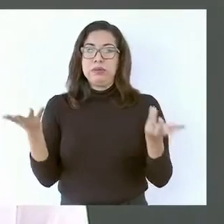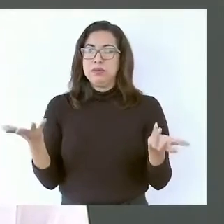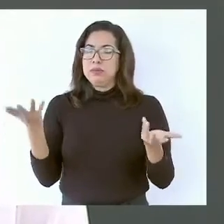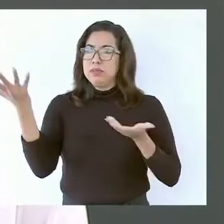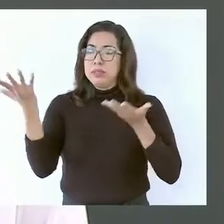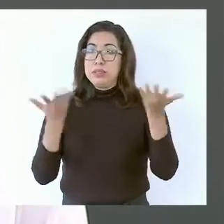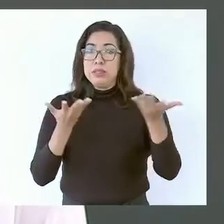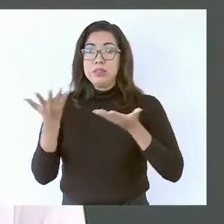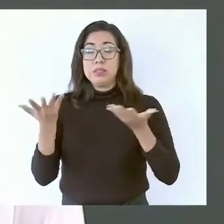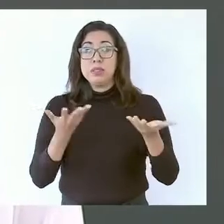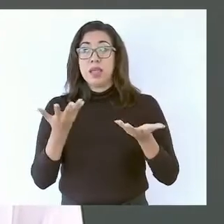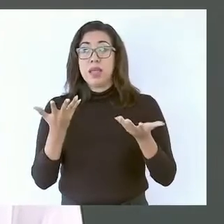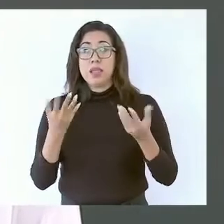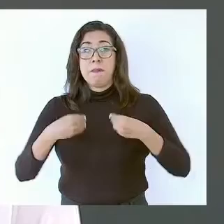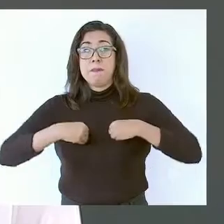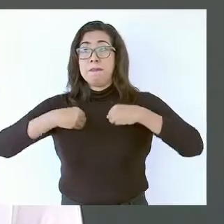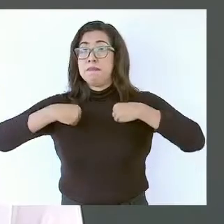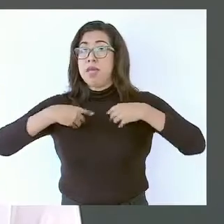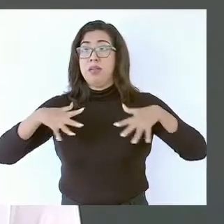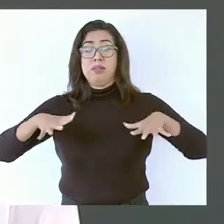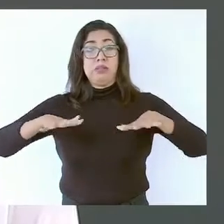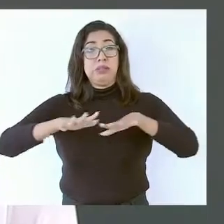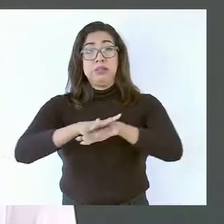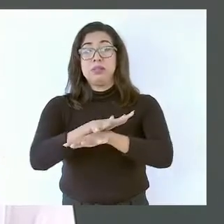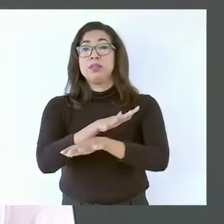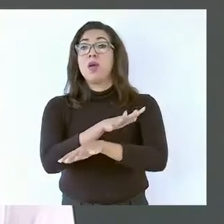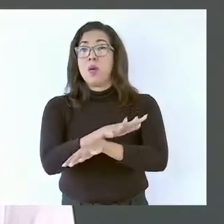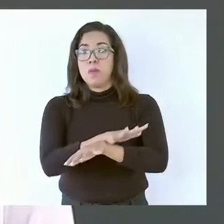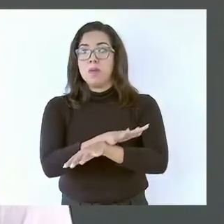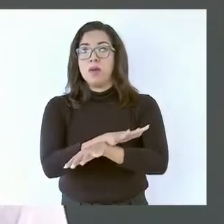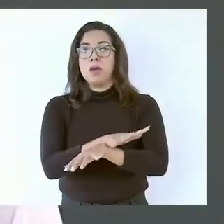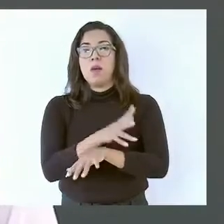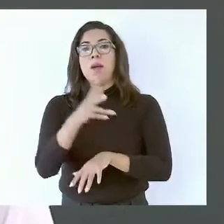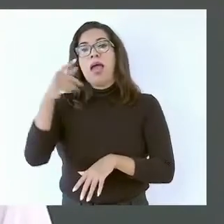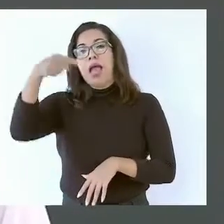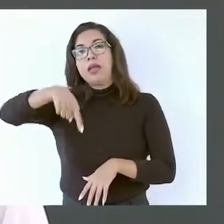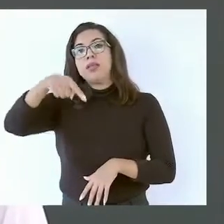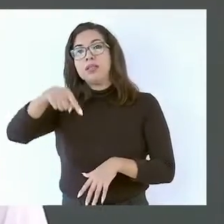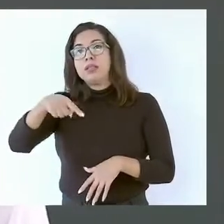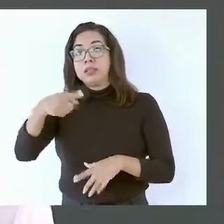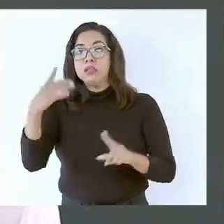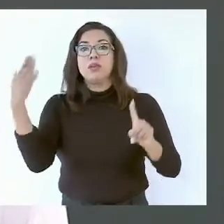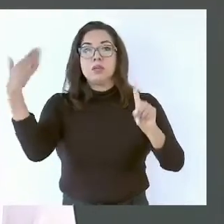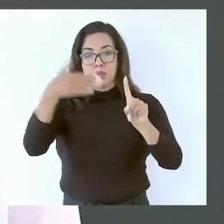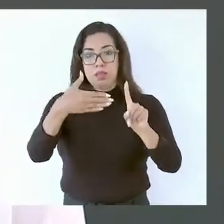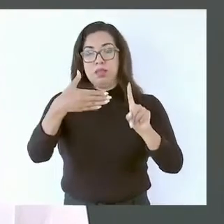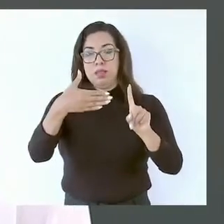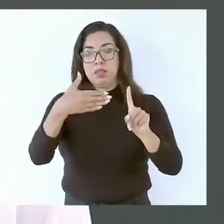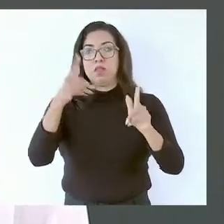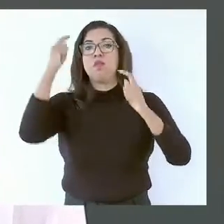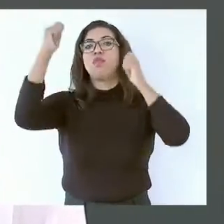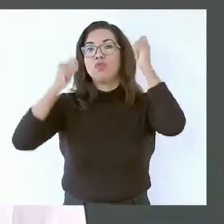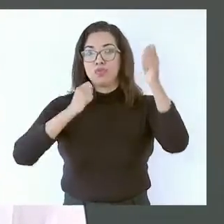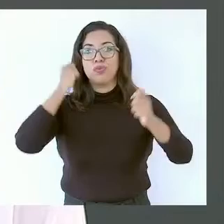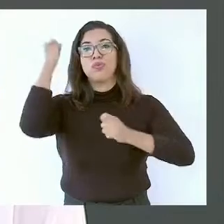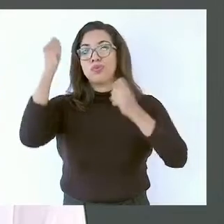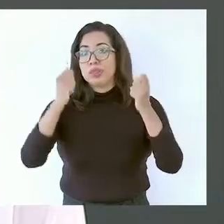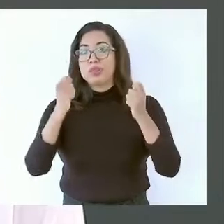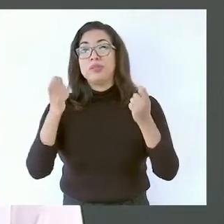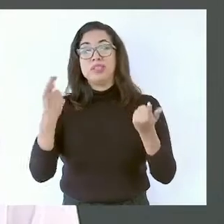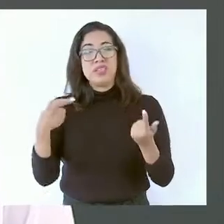Al inicio de la emergencia sanitaria, por nuestra vocación turística, estuvimos muy expuestos.